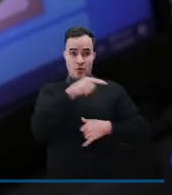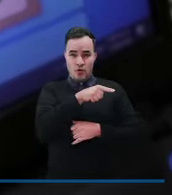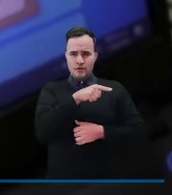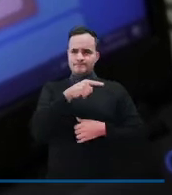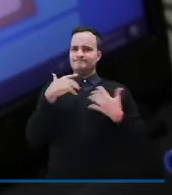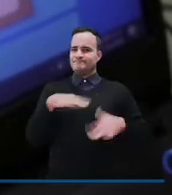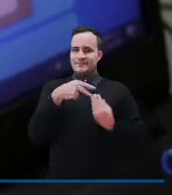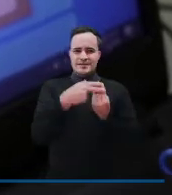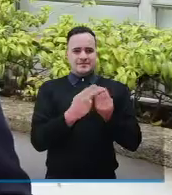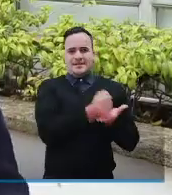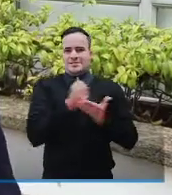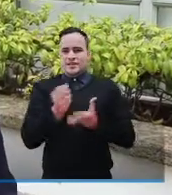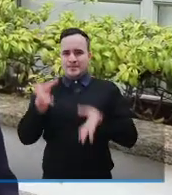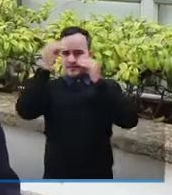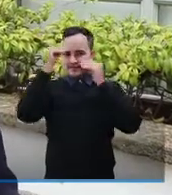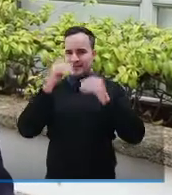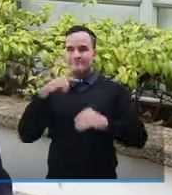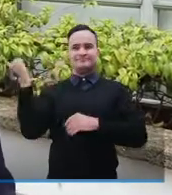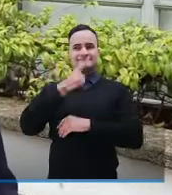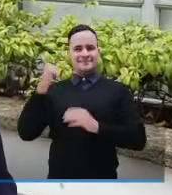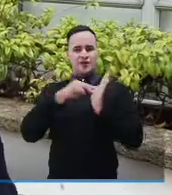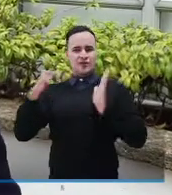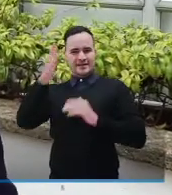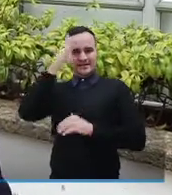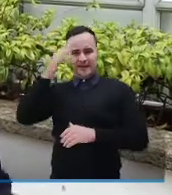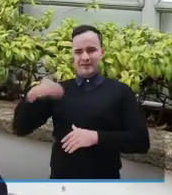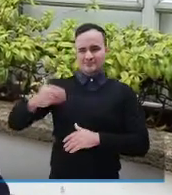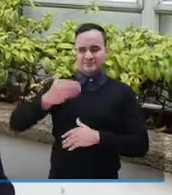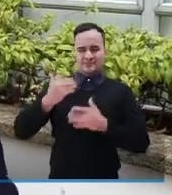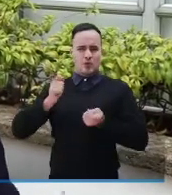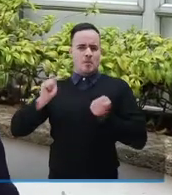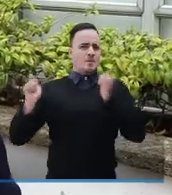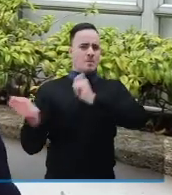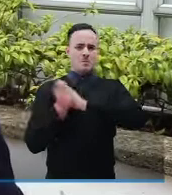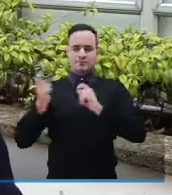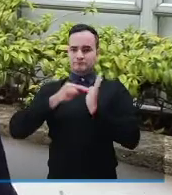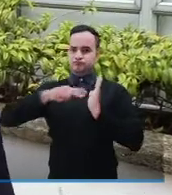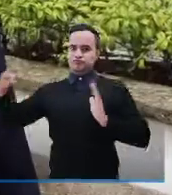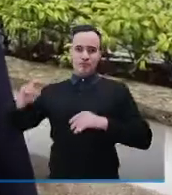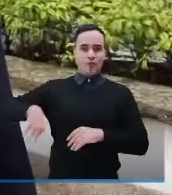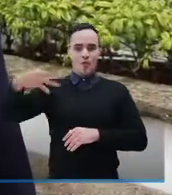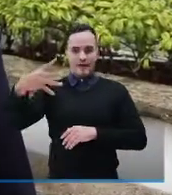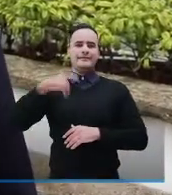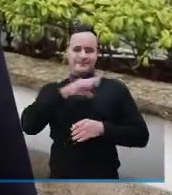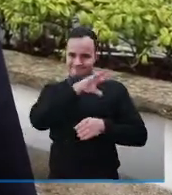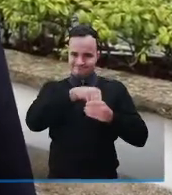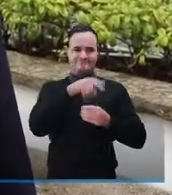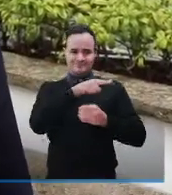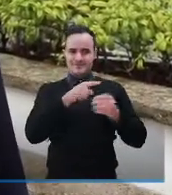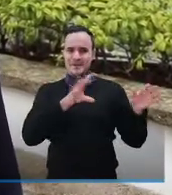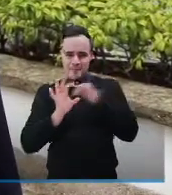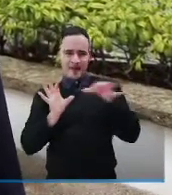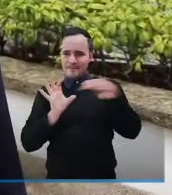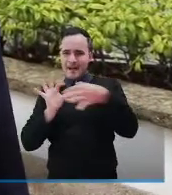de aprendizaje que va de la mano con las tecnologías de la cuarta revolución industrial. La institución